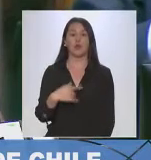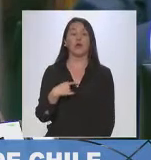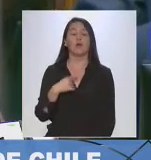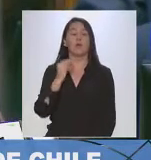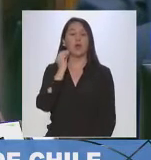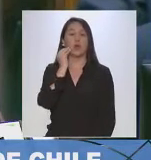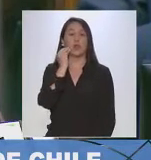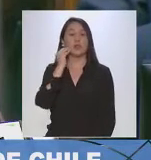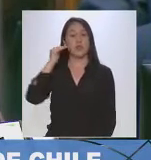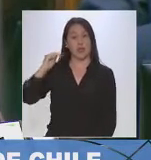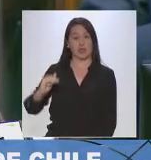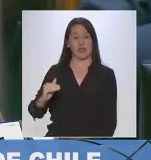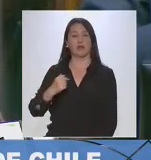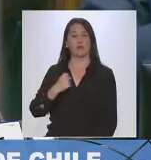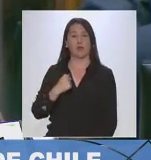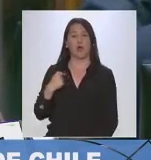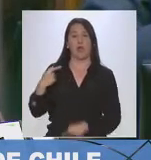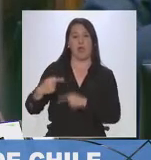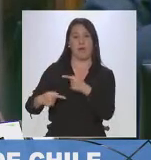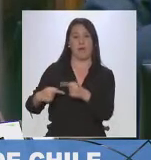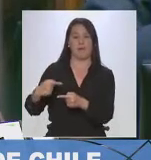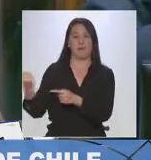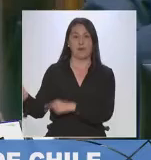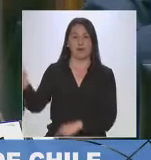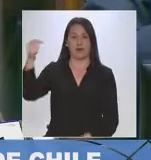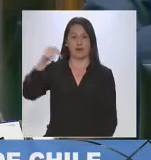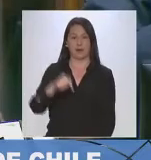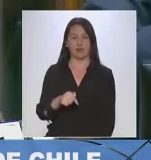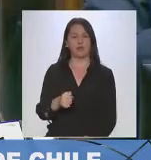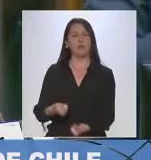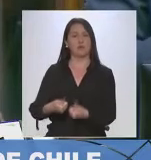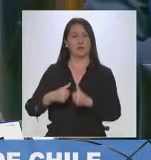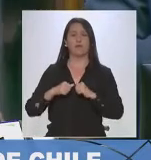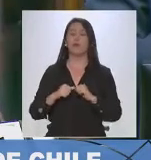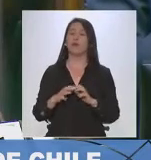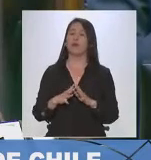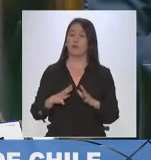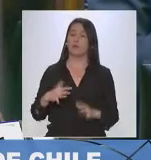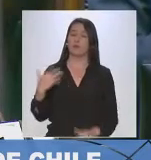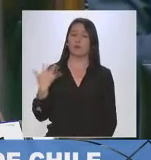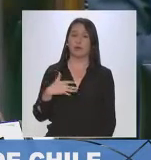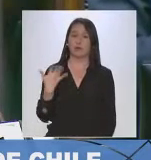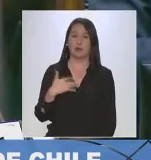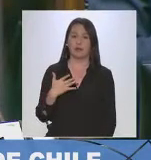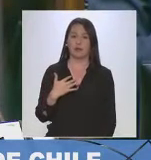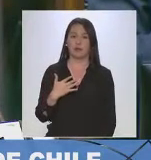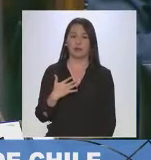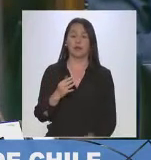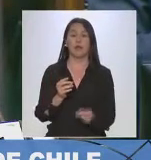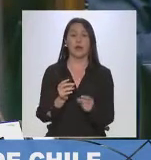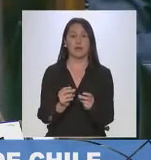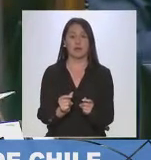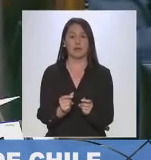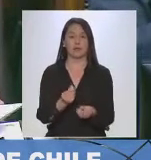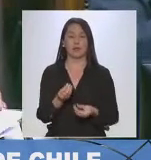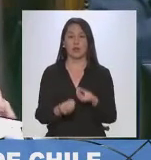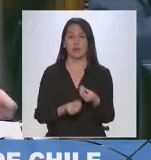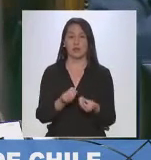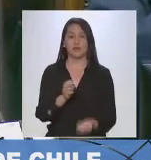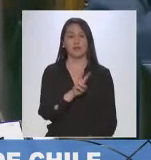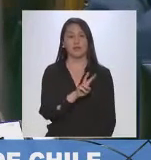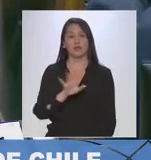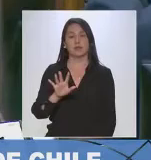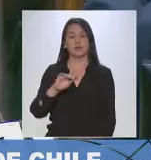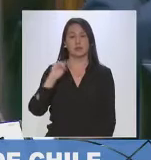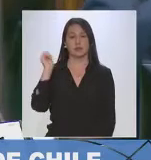creo que tenemos un desafío un desafío importante y tenemos que ser capaces de superar lo que ocurrió el 25 de